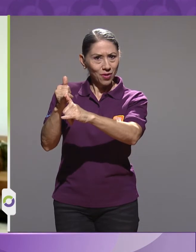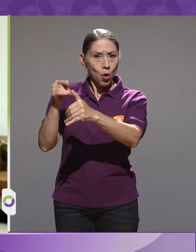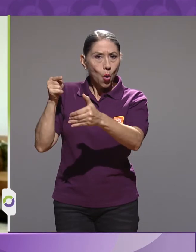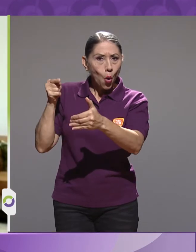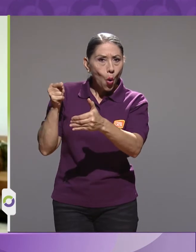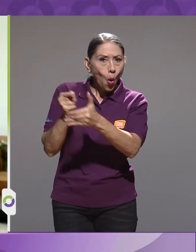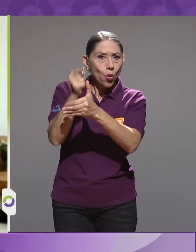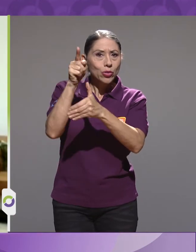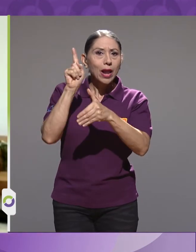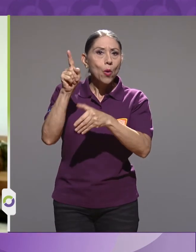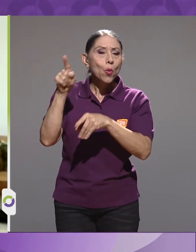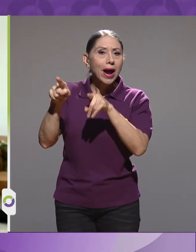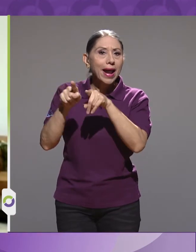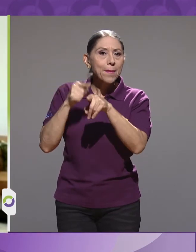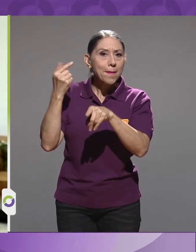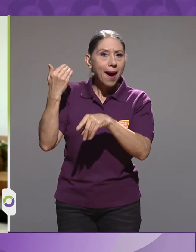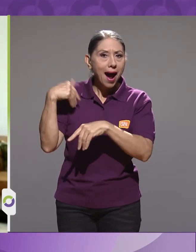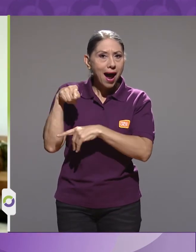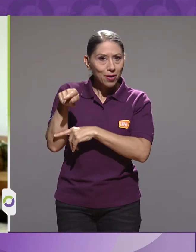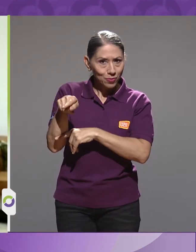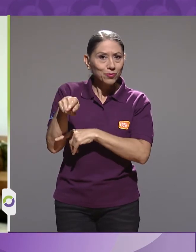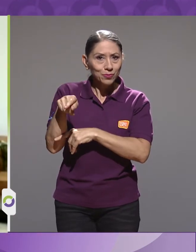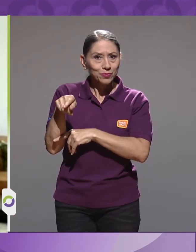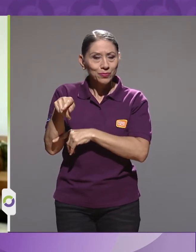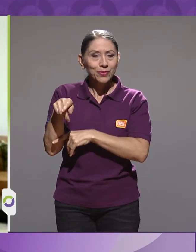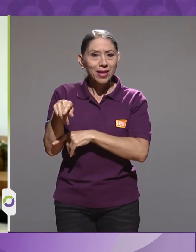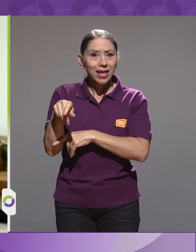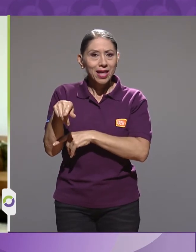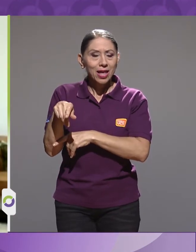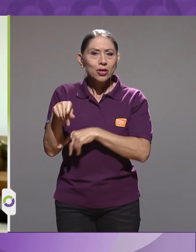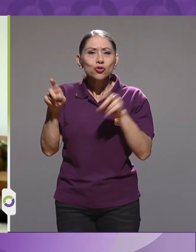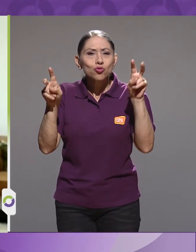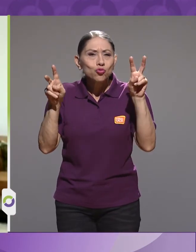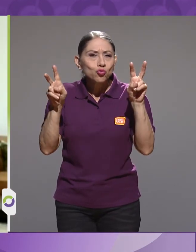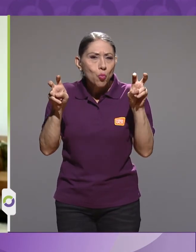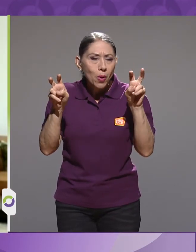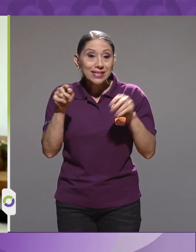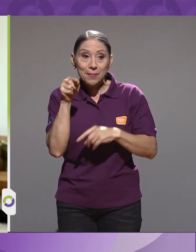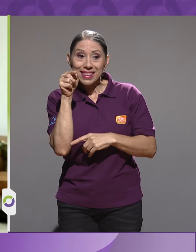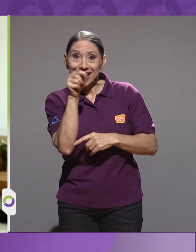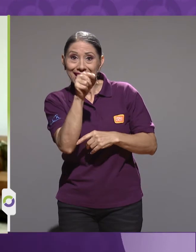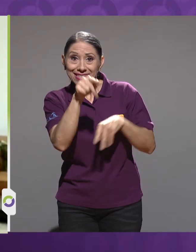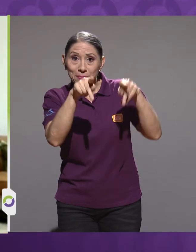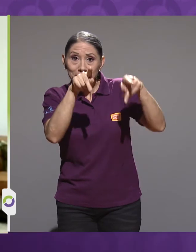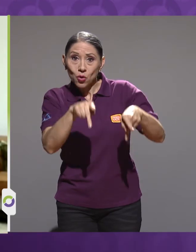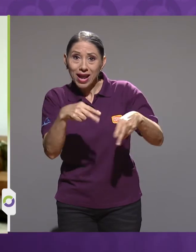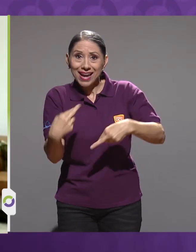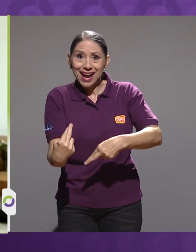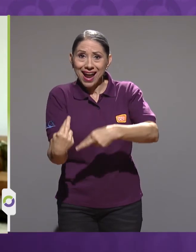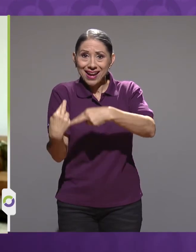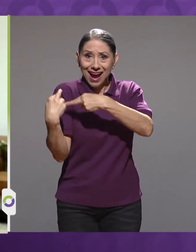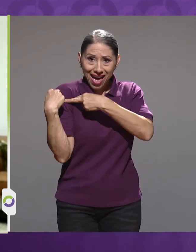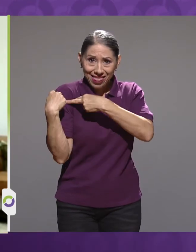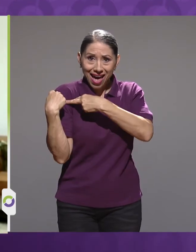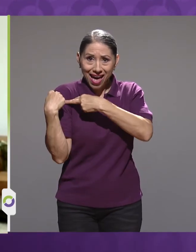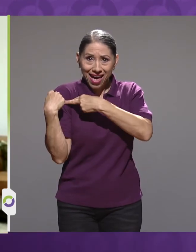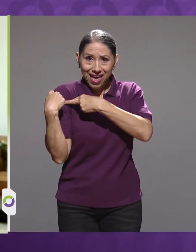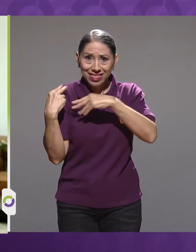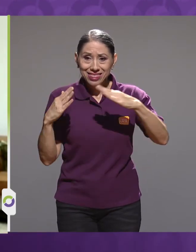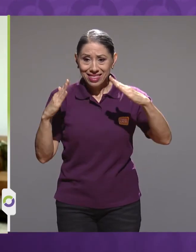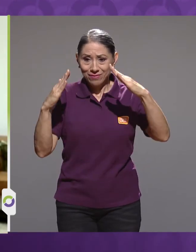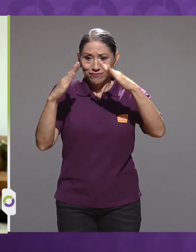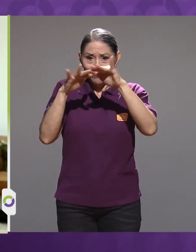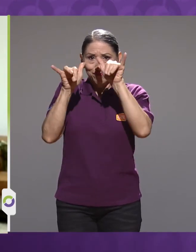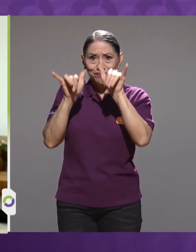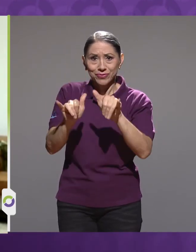una denuncia contra uno de sus hermanos por Supuestamente él era el encargado de quedarse a vivir